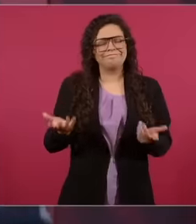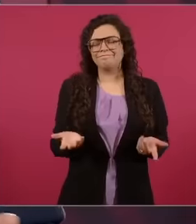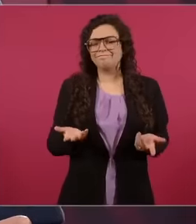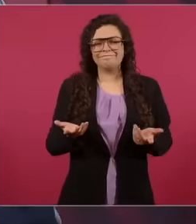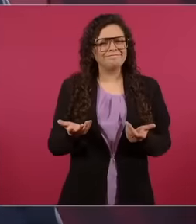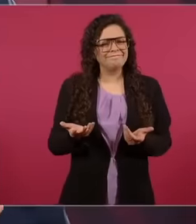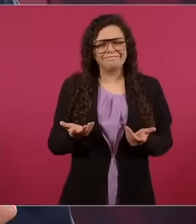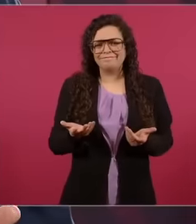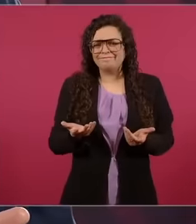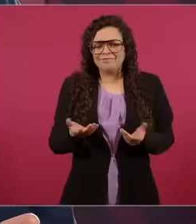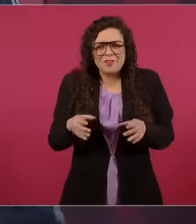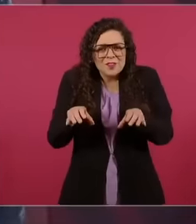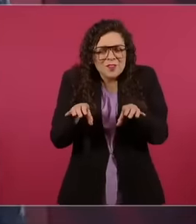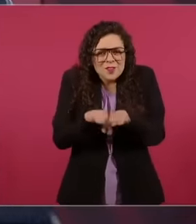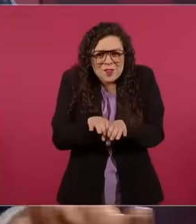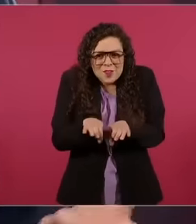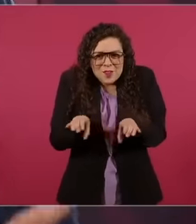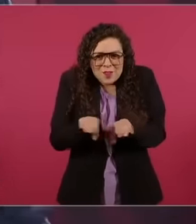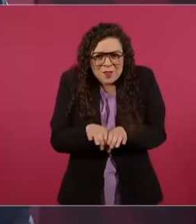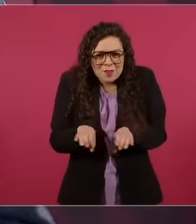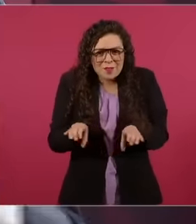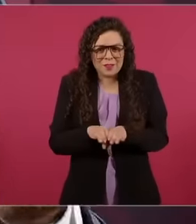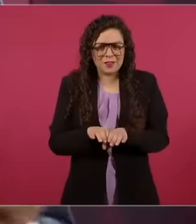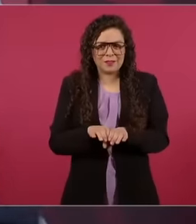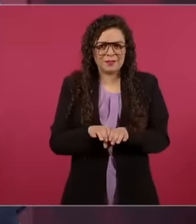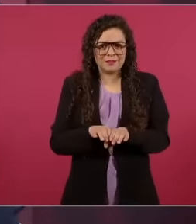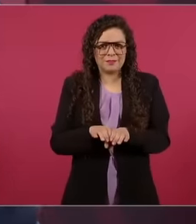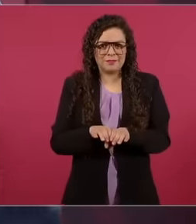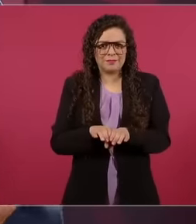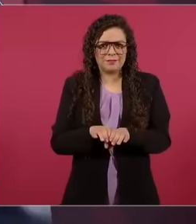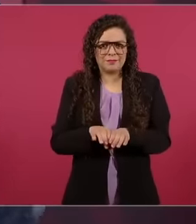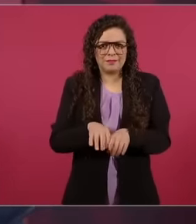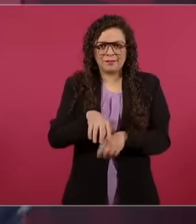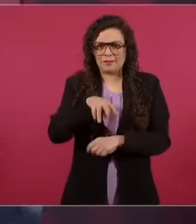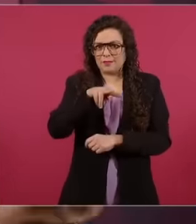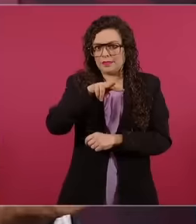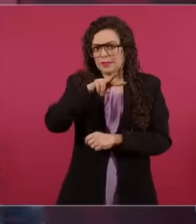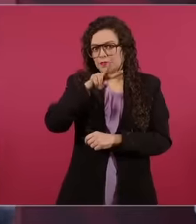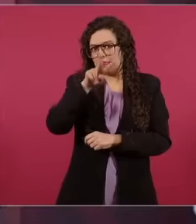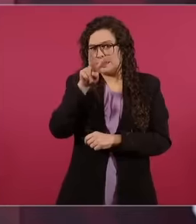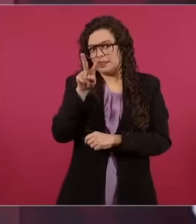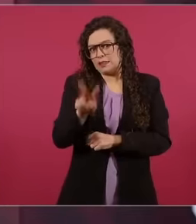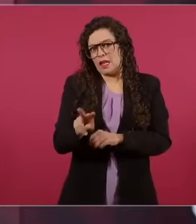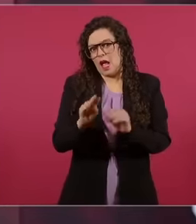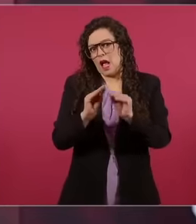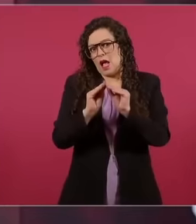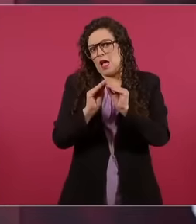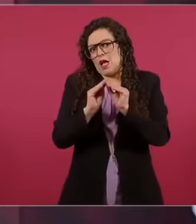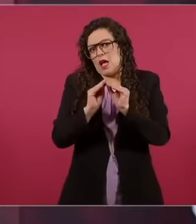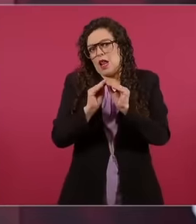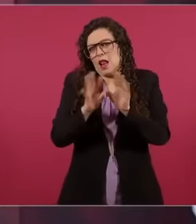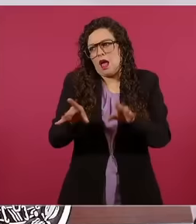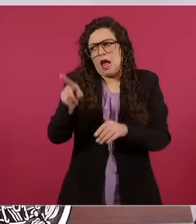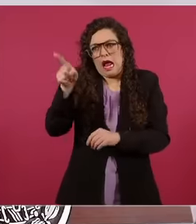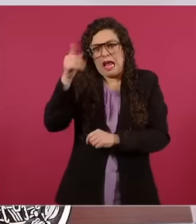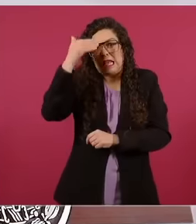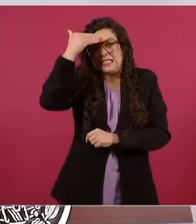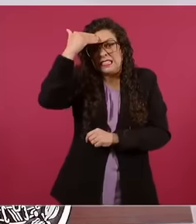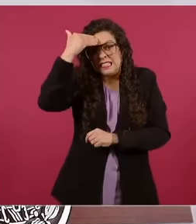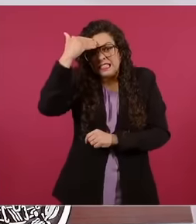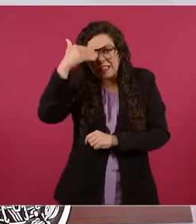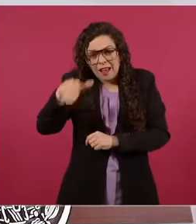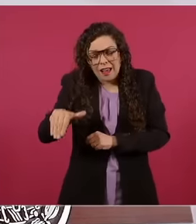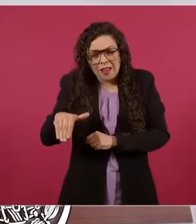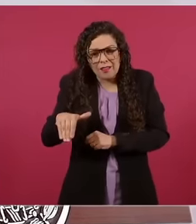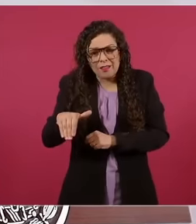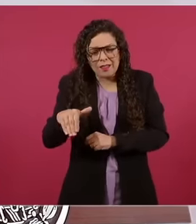si es a todas luces contrario a la Constitución? Pues